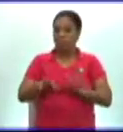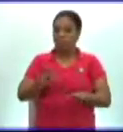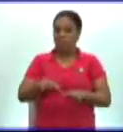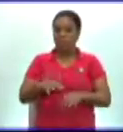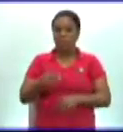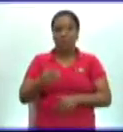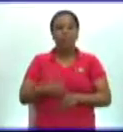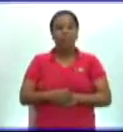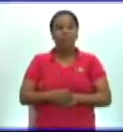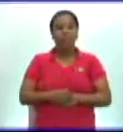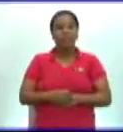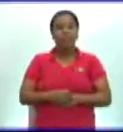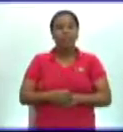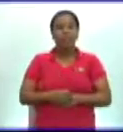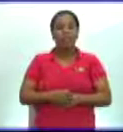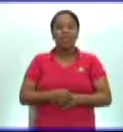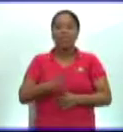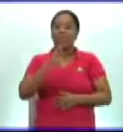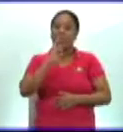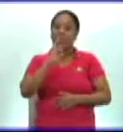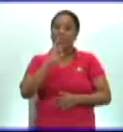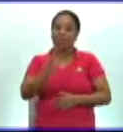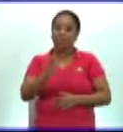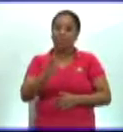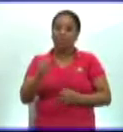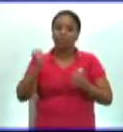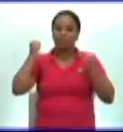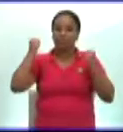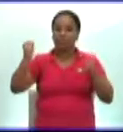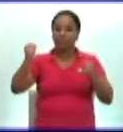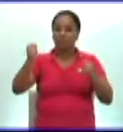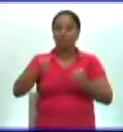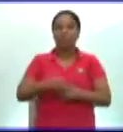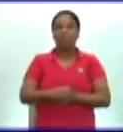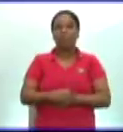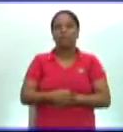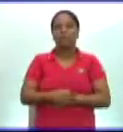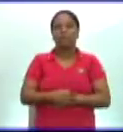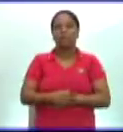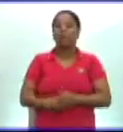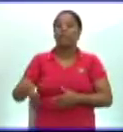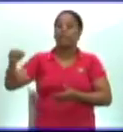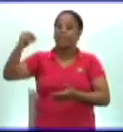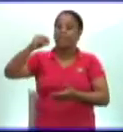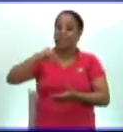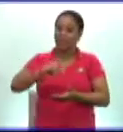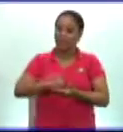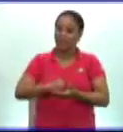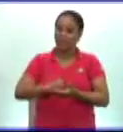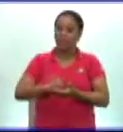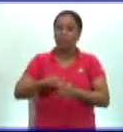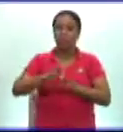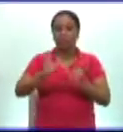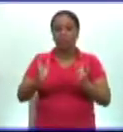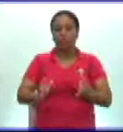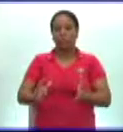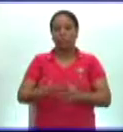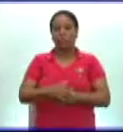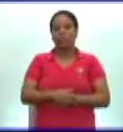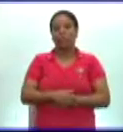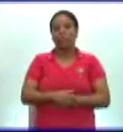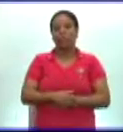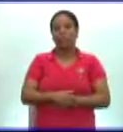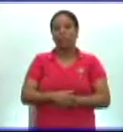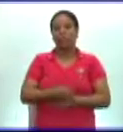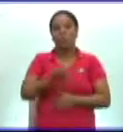dependen de la resultante de las fuerzas que actúan sobre él. Por lo que